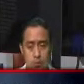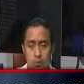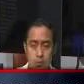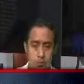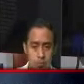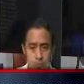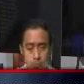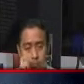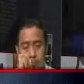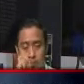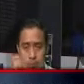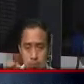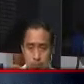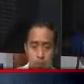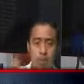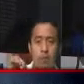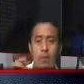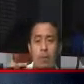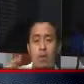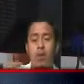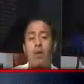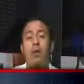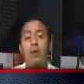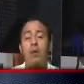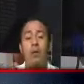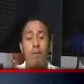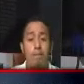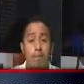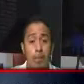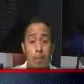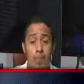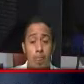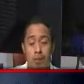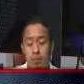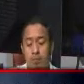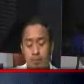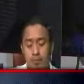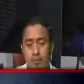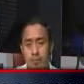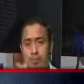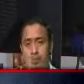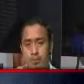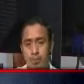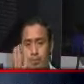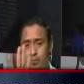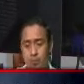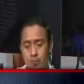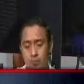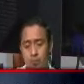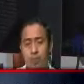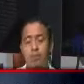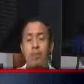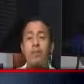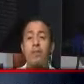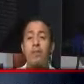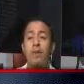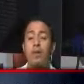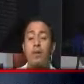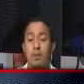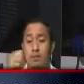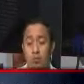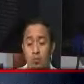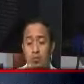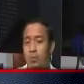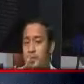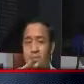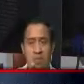Regulación y Supervisión de Organismos sin Fines de Lucro y el artículo 15 de su estatuto. 2. Que no han